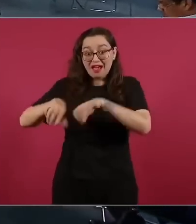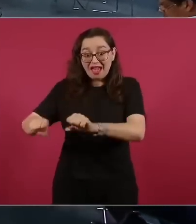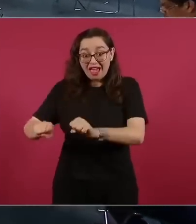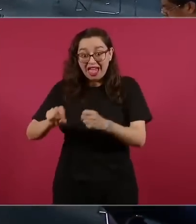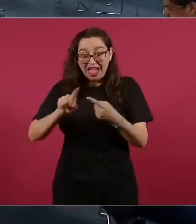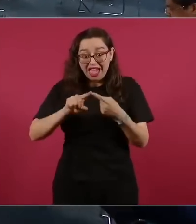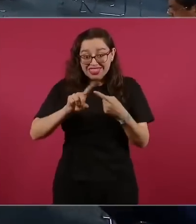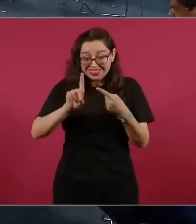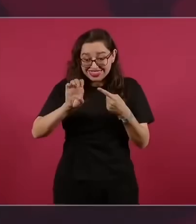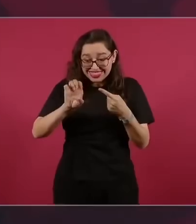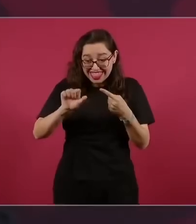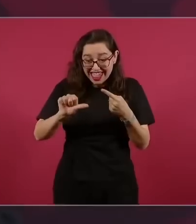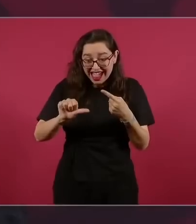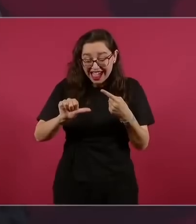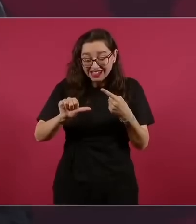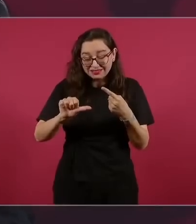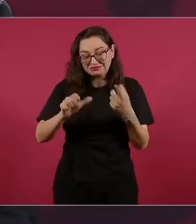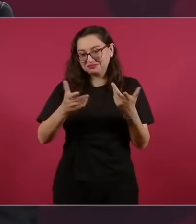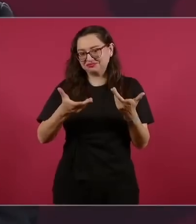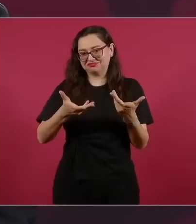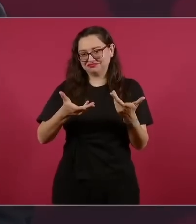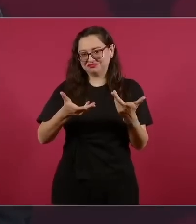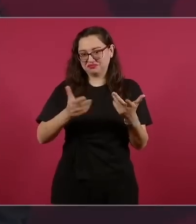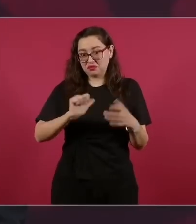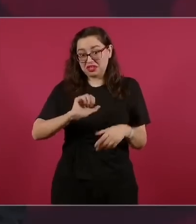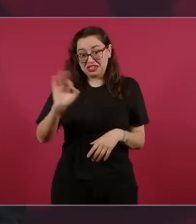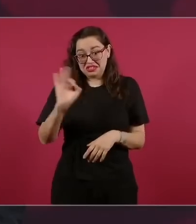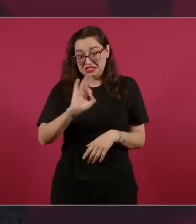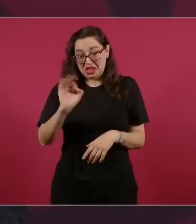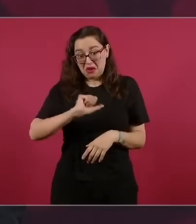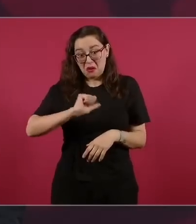o fue otra agencia.